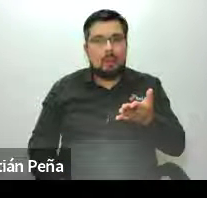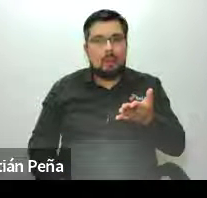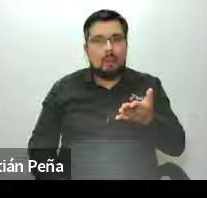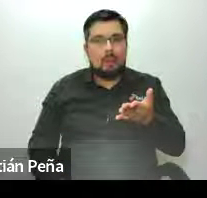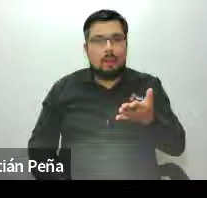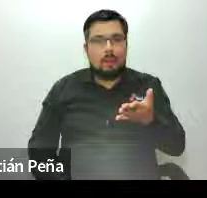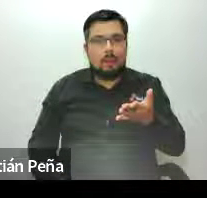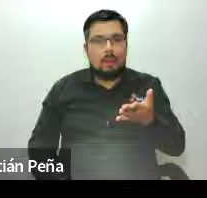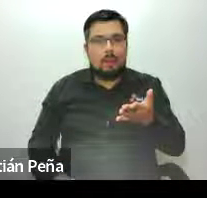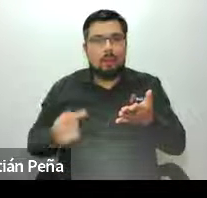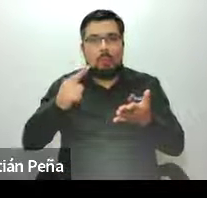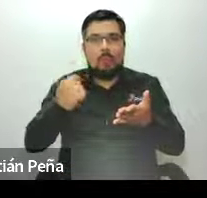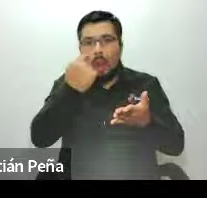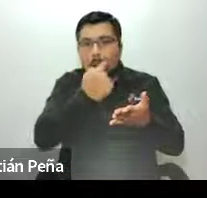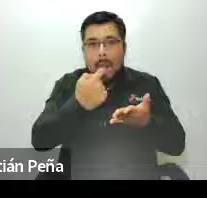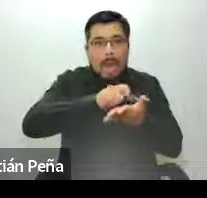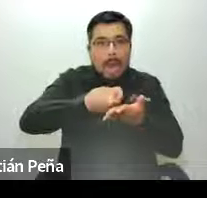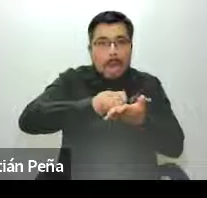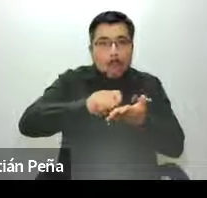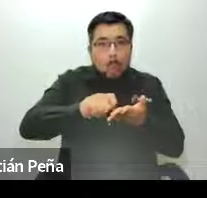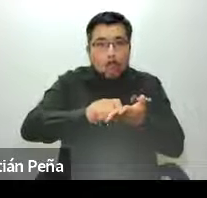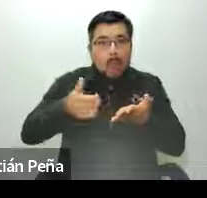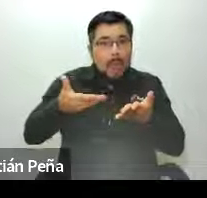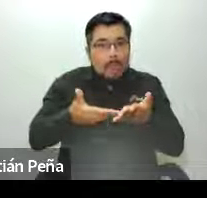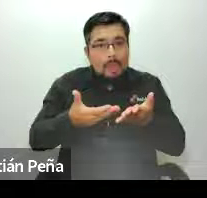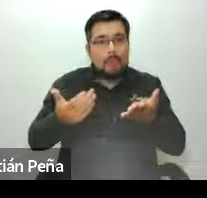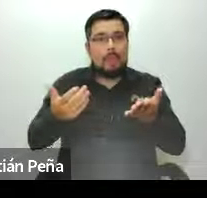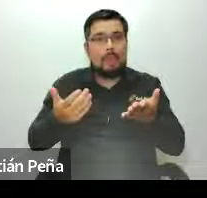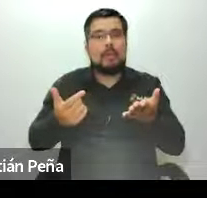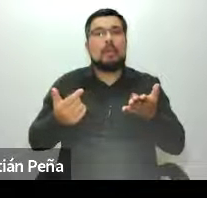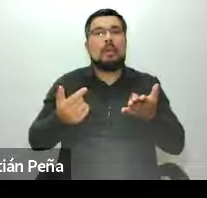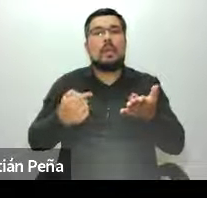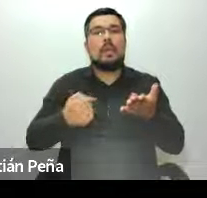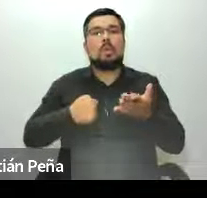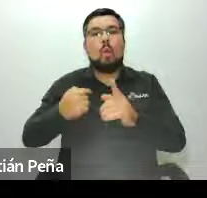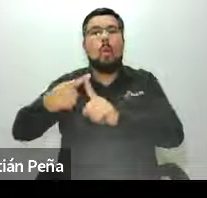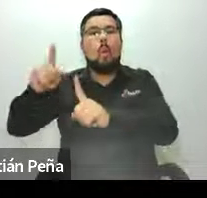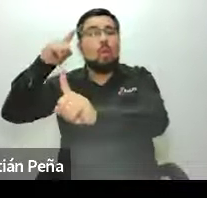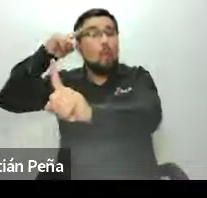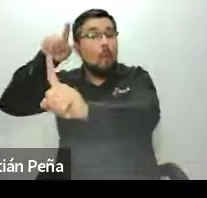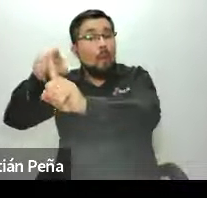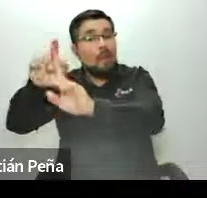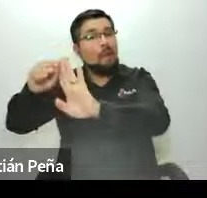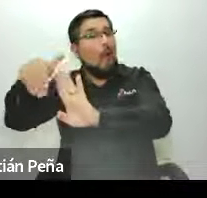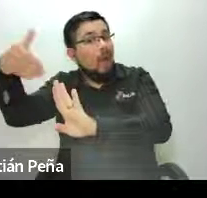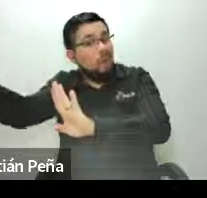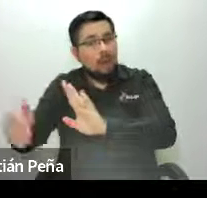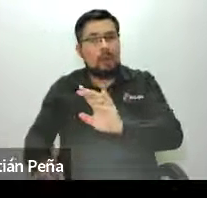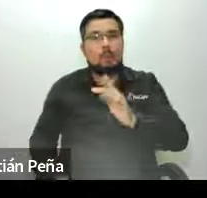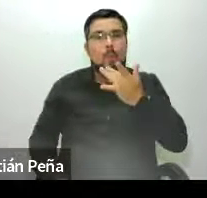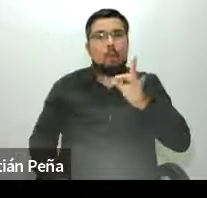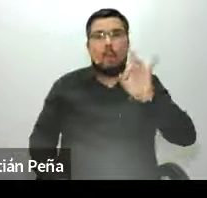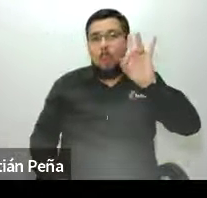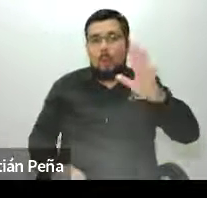dejar fuera otros objetivos del currículo, ¿no? De los otros ejes, porque no solo es lectura, ¿no es cierto? También ese estudiante